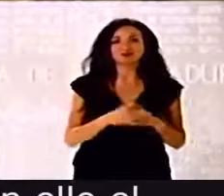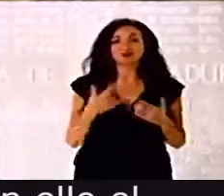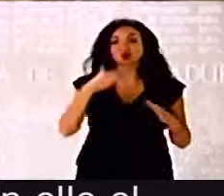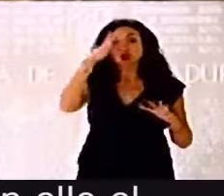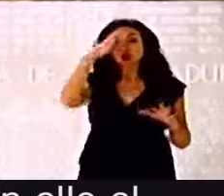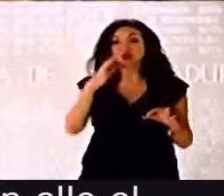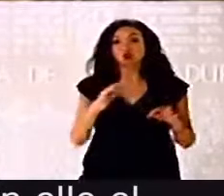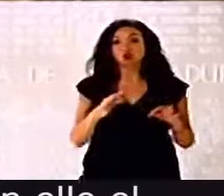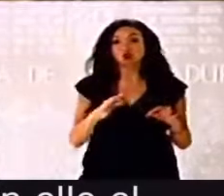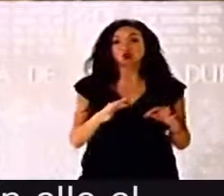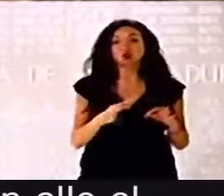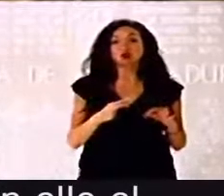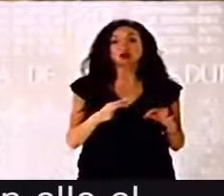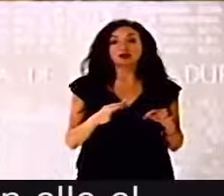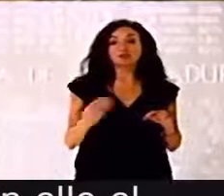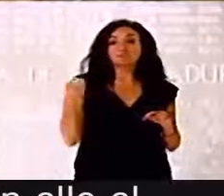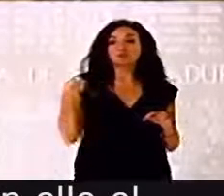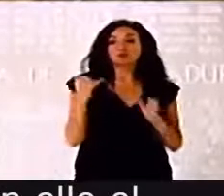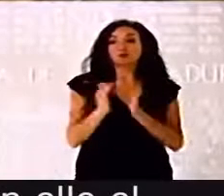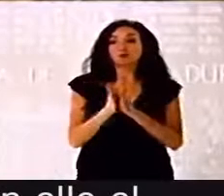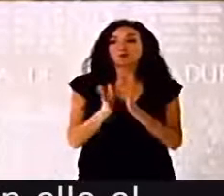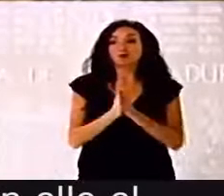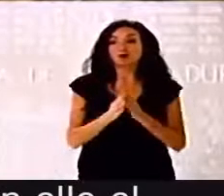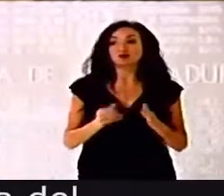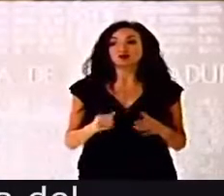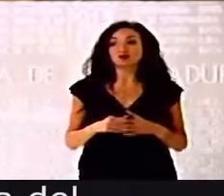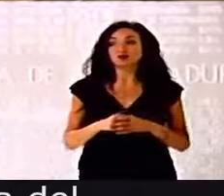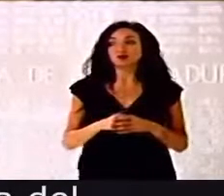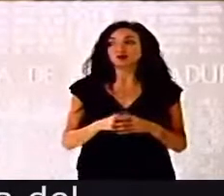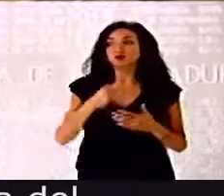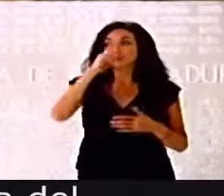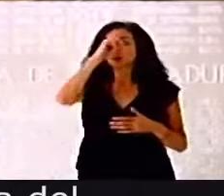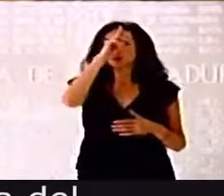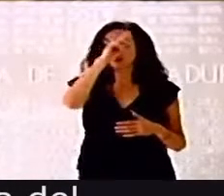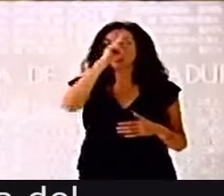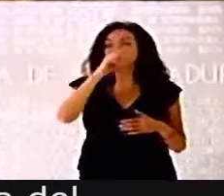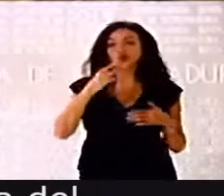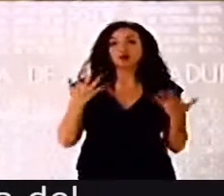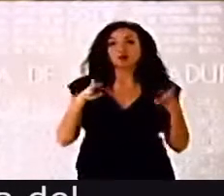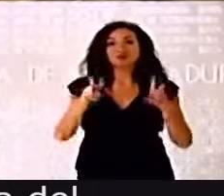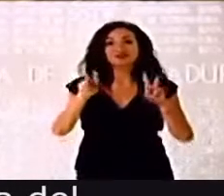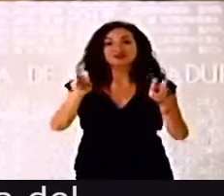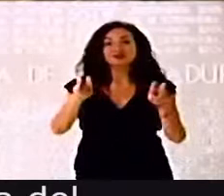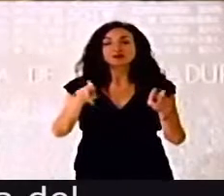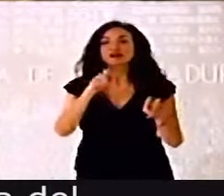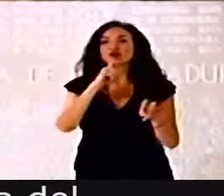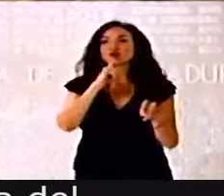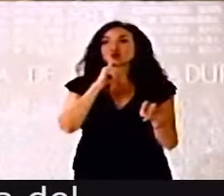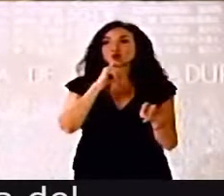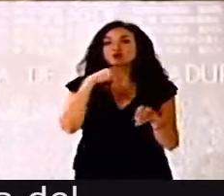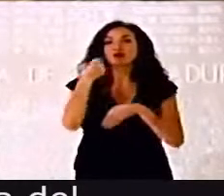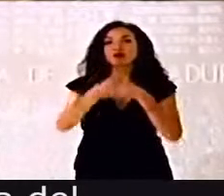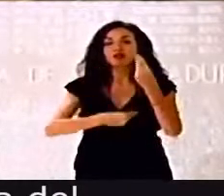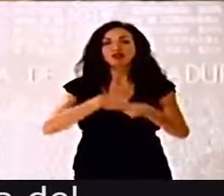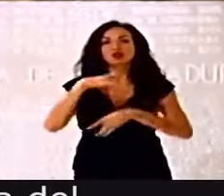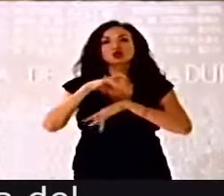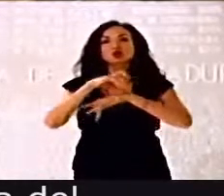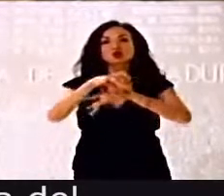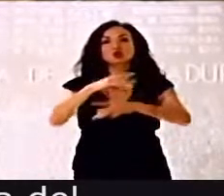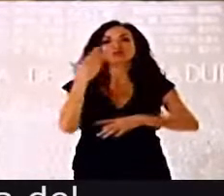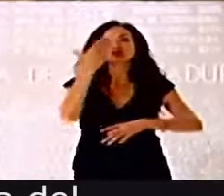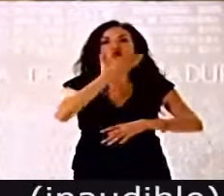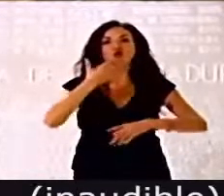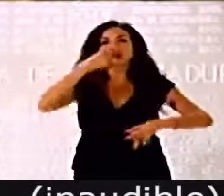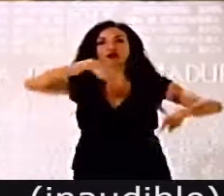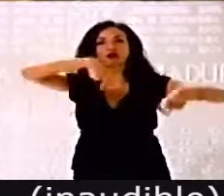por donde iba la de mi compañero. Que están preocupados por el tema de cuál van a ser, de cómo se van a proyectar las rutas escolares de